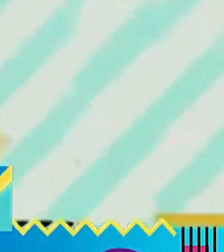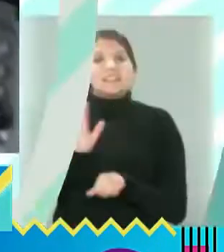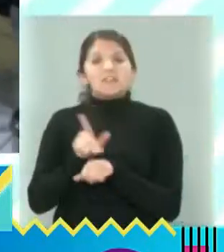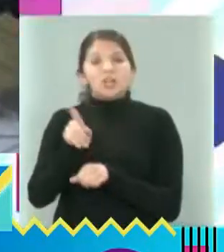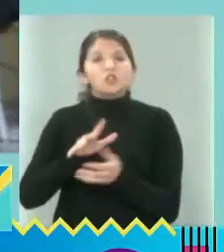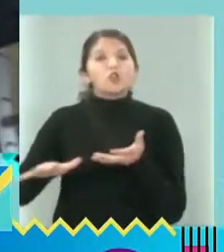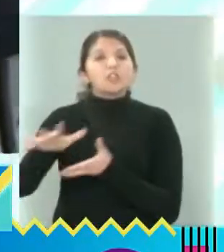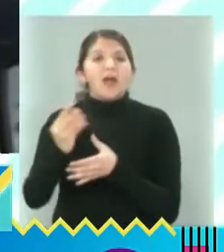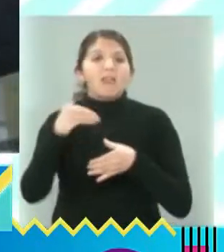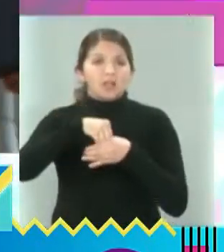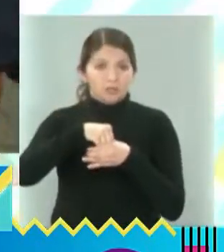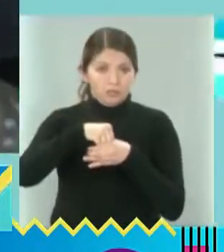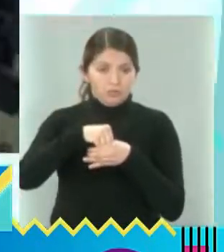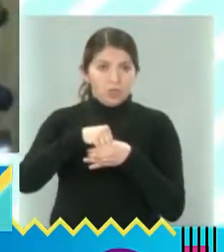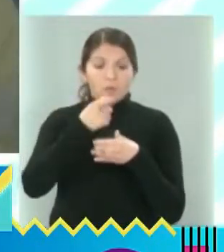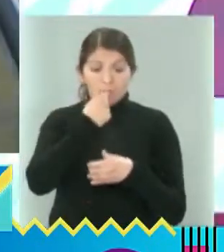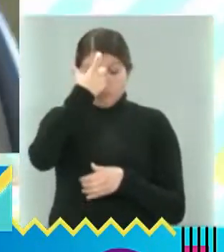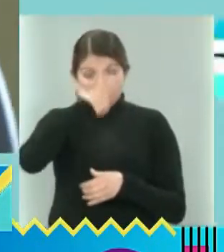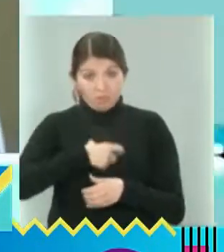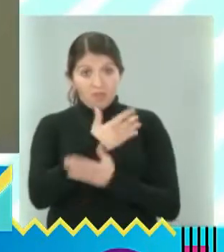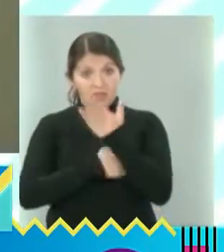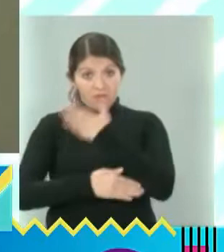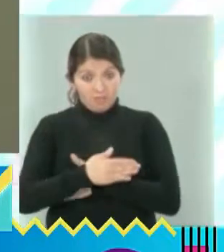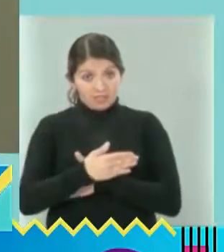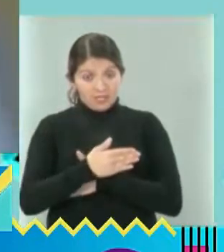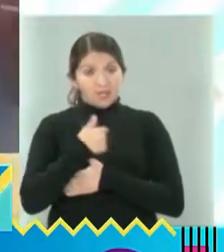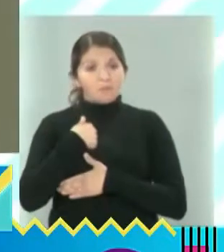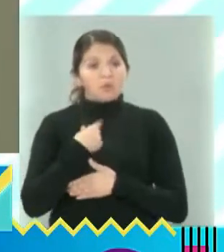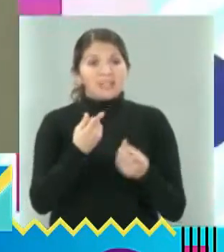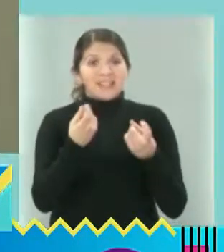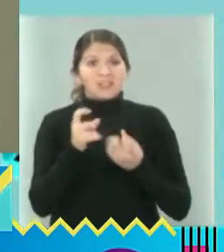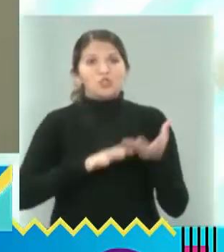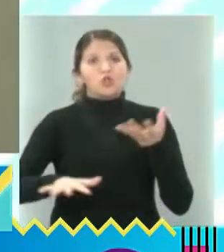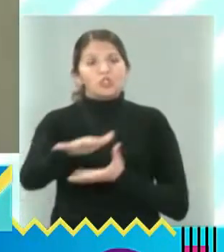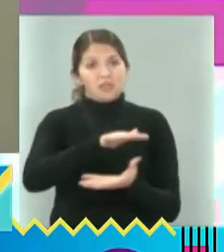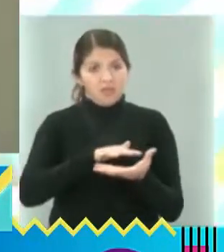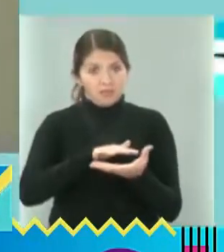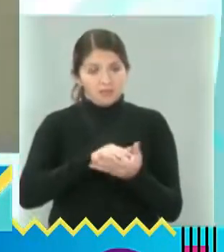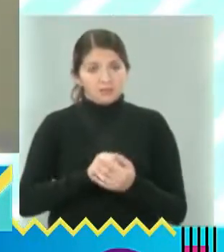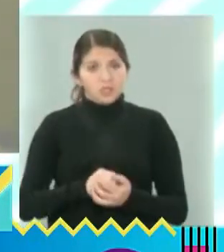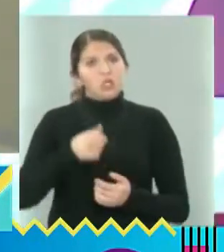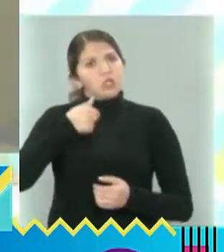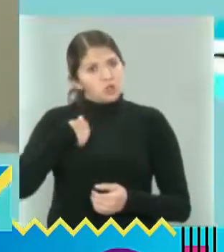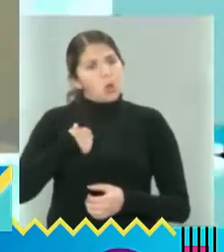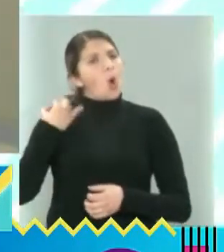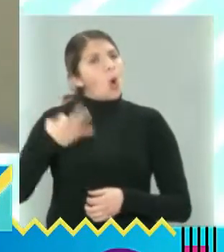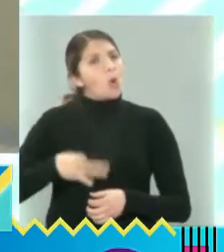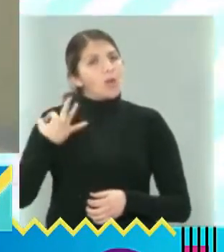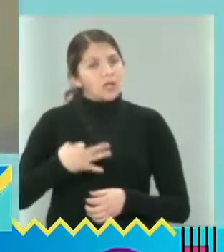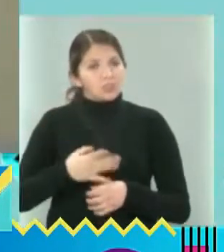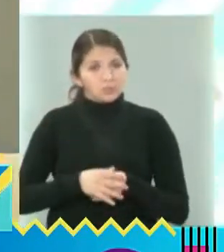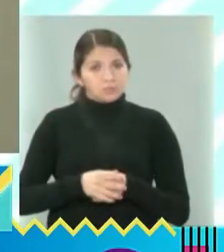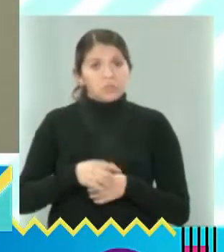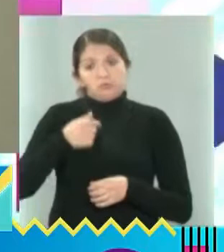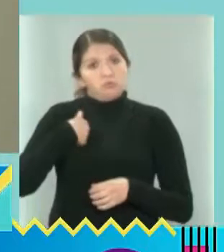con discapacidad lo somos, nos nutrimos de lo que la sociedad nos transmite, pero tenemos la obligación, por ser ciudadanos y sencillamente por estar en